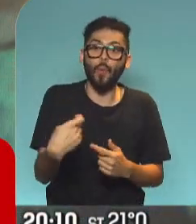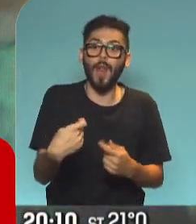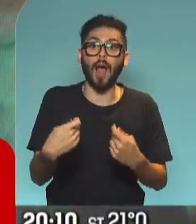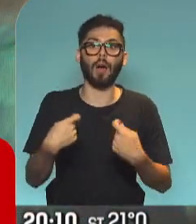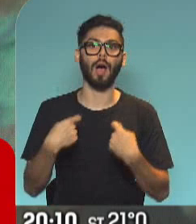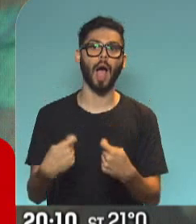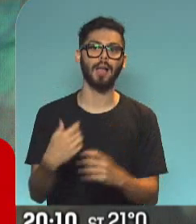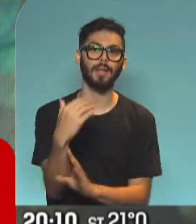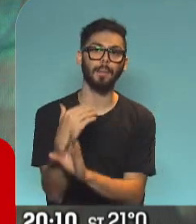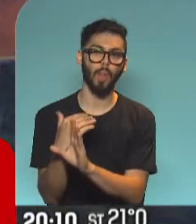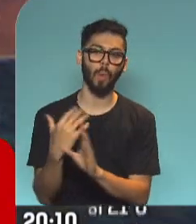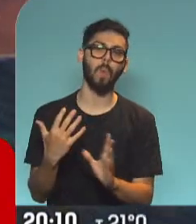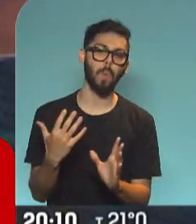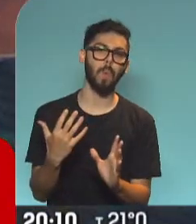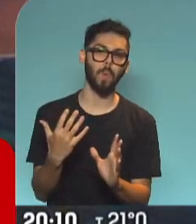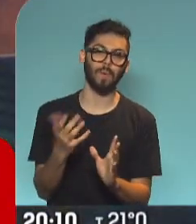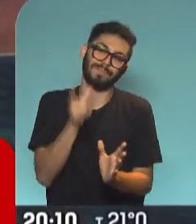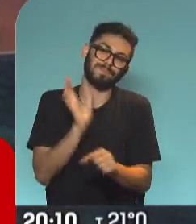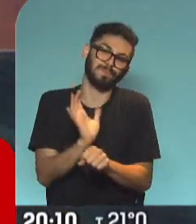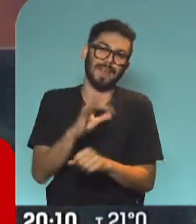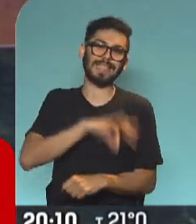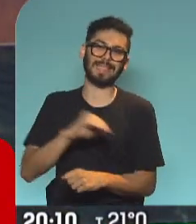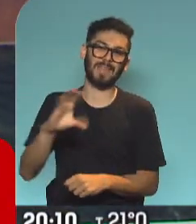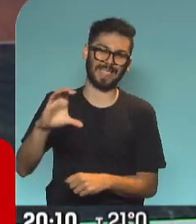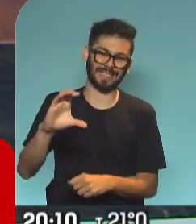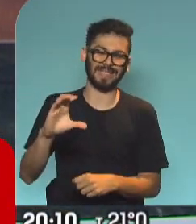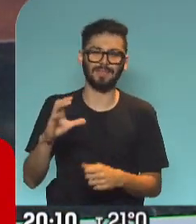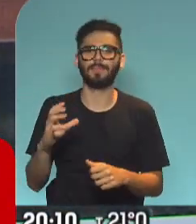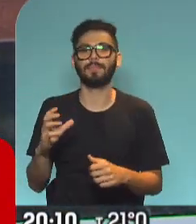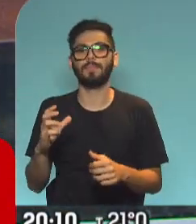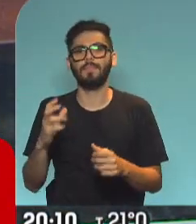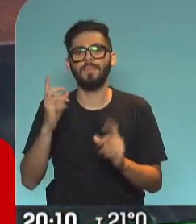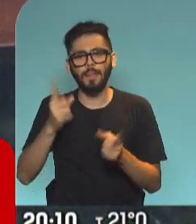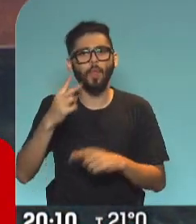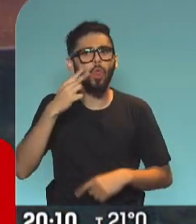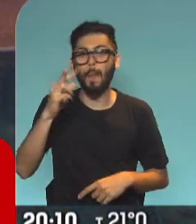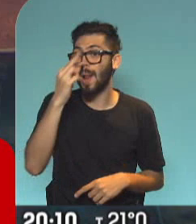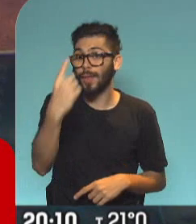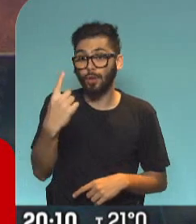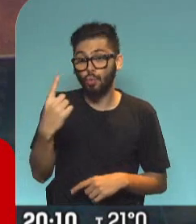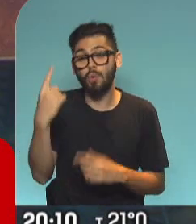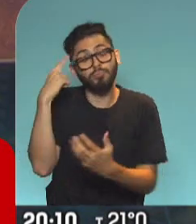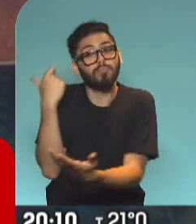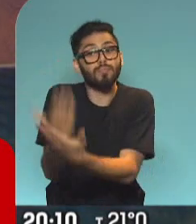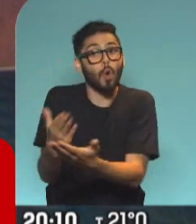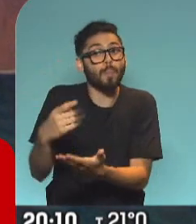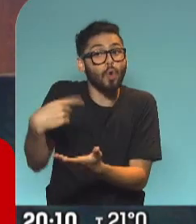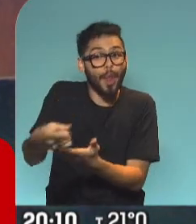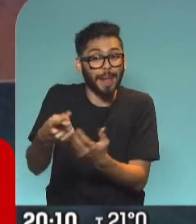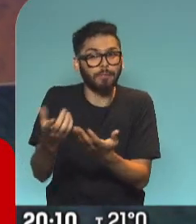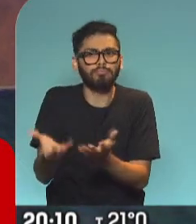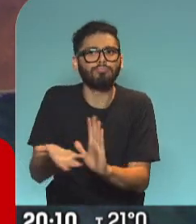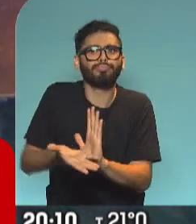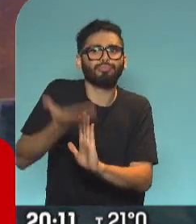los jubilados. ¿Y qué pasa? Bueno, lo veíamos recién, ¿no? Los aumentos en 2021 propuestos son, como decíamos, uno